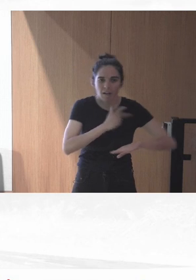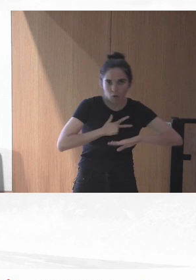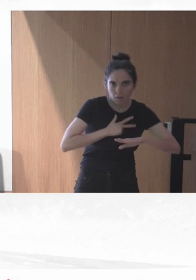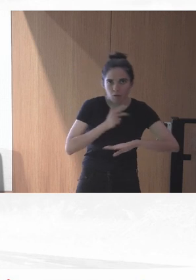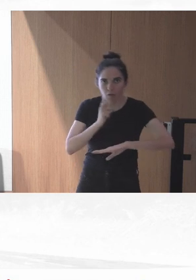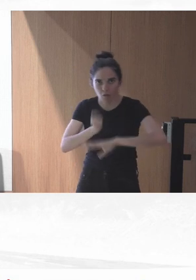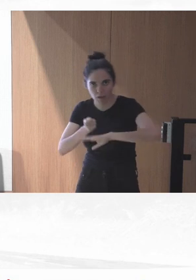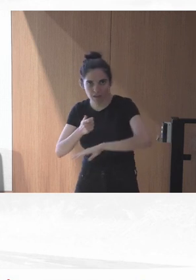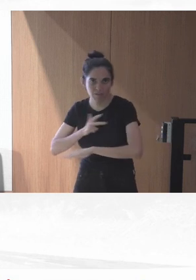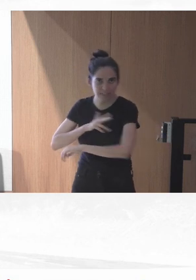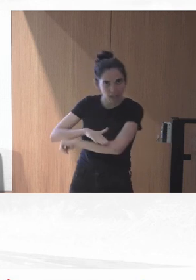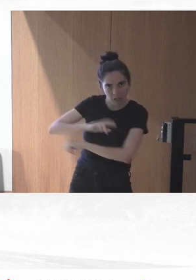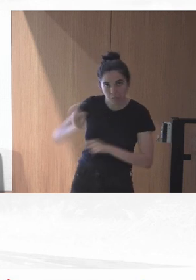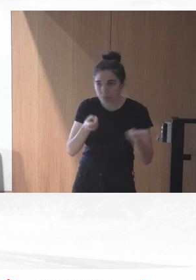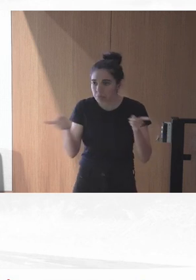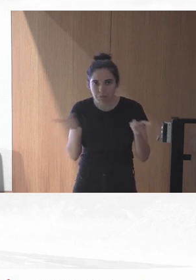¿quiénes cooperaron más?